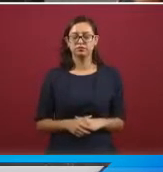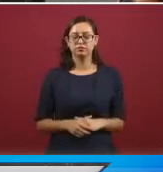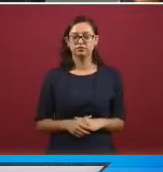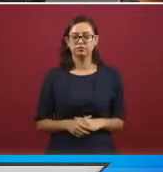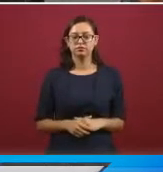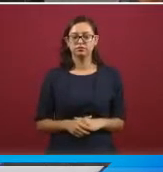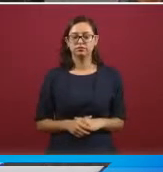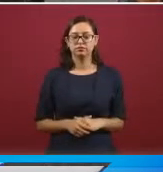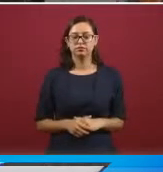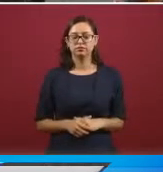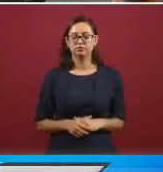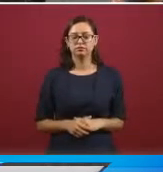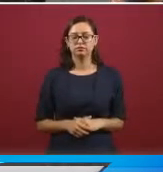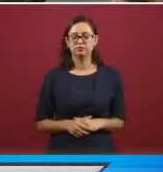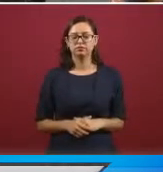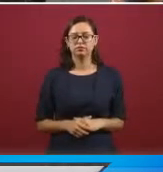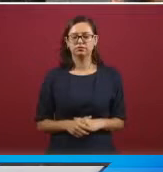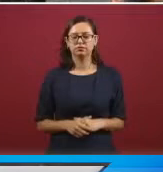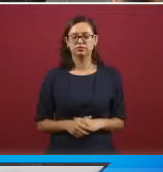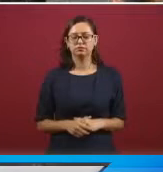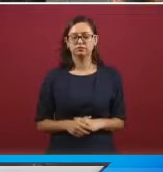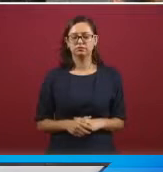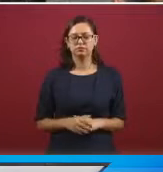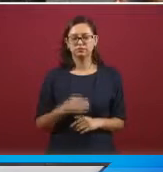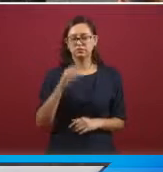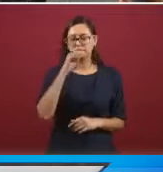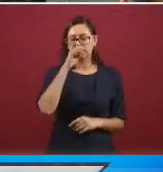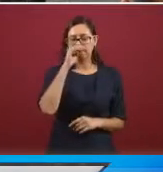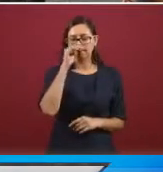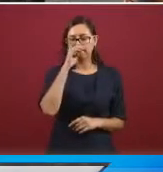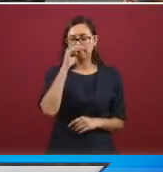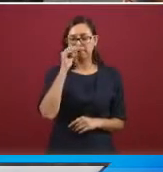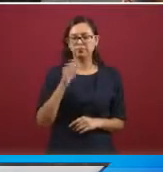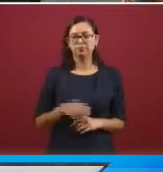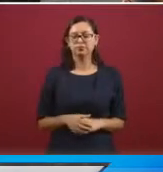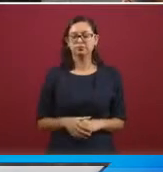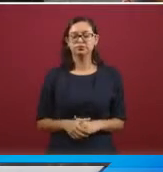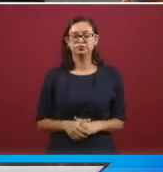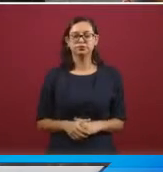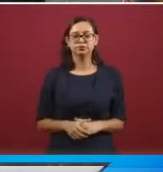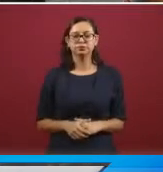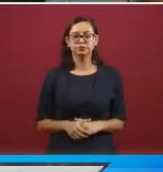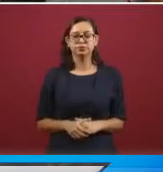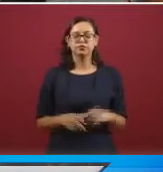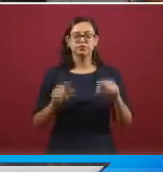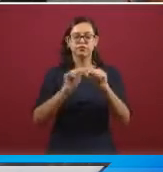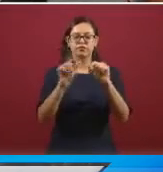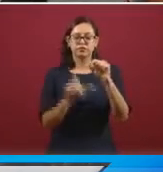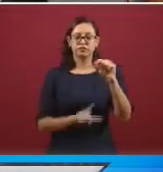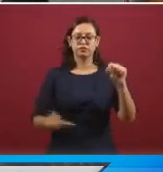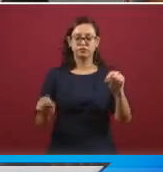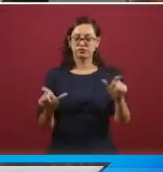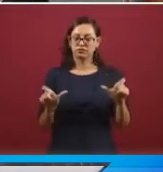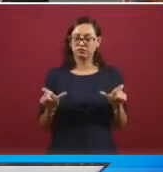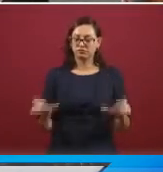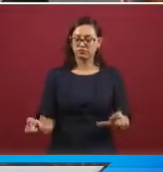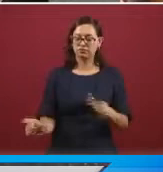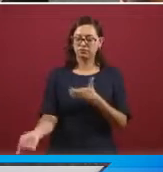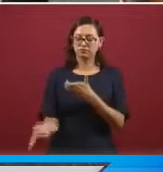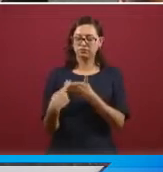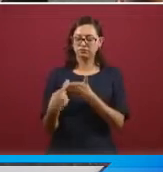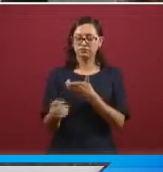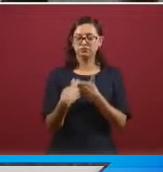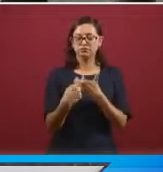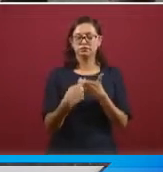han acreditado estas evaluaciones. La capacitación consta de un curso de 7 semanas para miembros de la Sedena o Semar y está a una semana